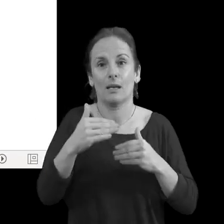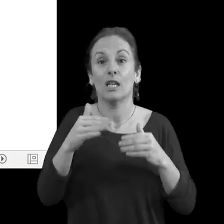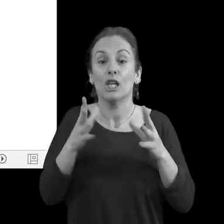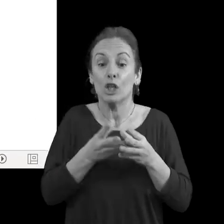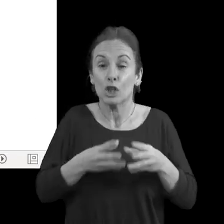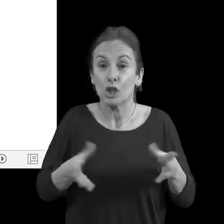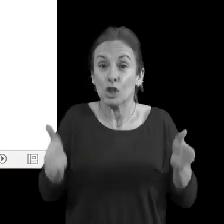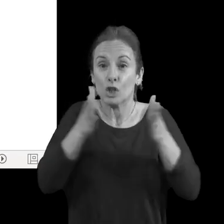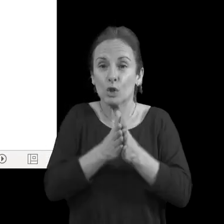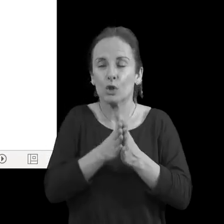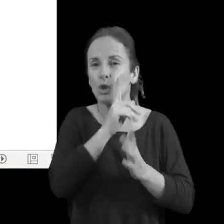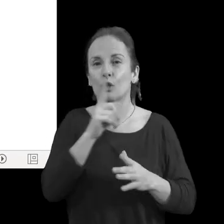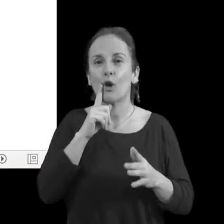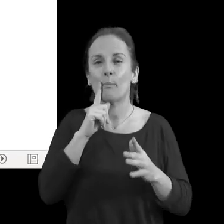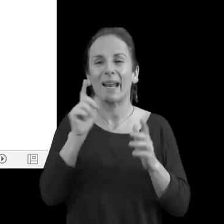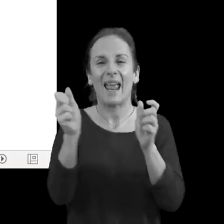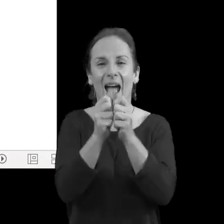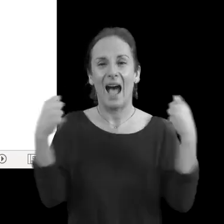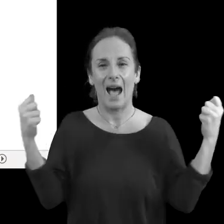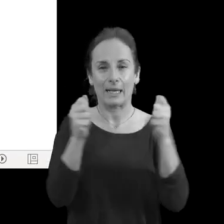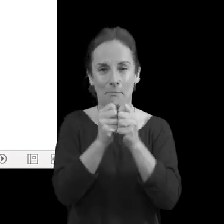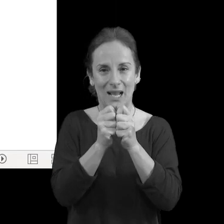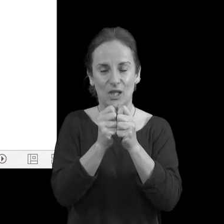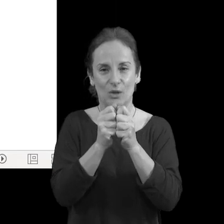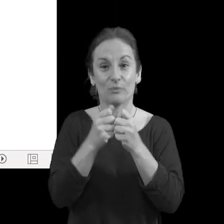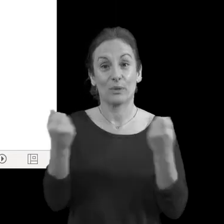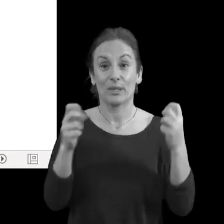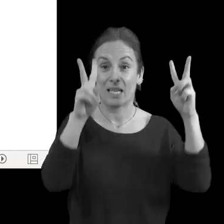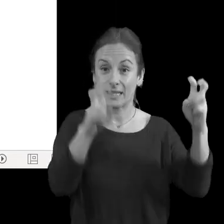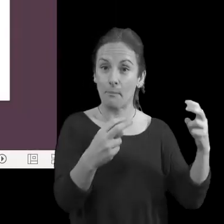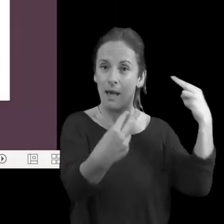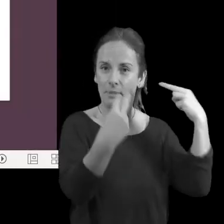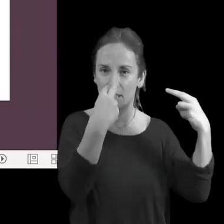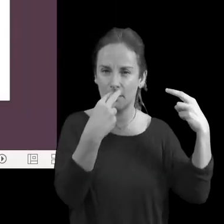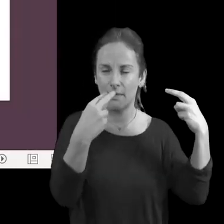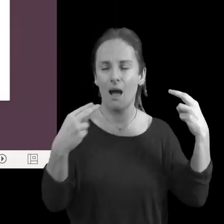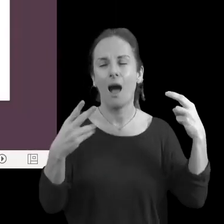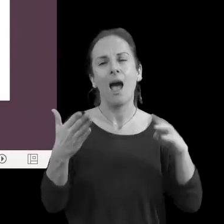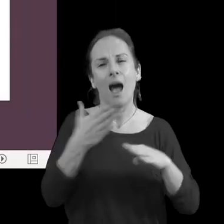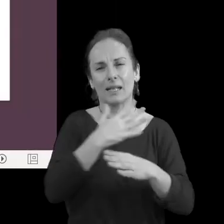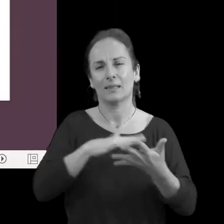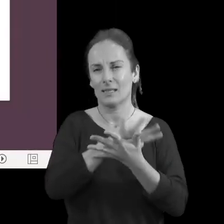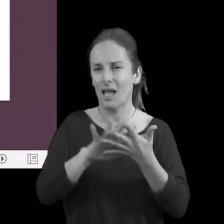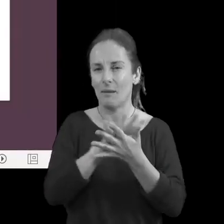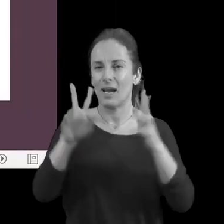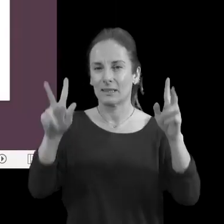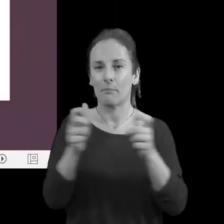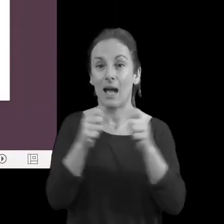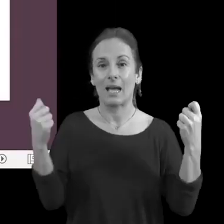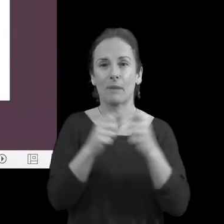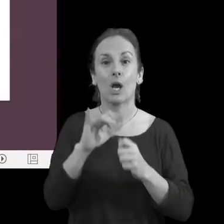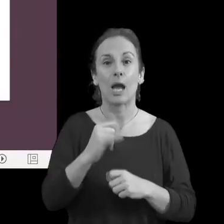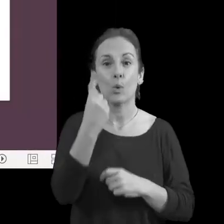de visibilidad sin hablar de esta estructura que es el armario, ¿no? Hay un libro que me gusta especialmente, que no sé si conocéis, que es este